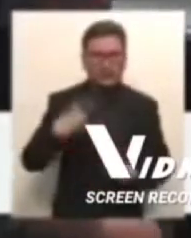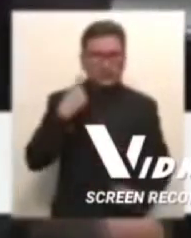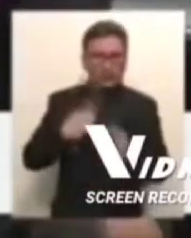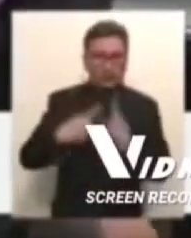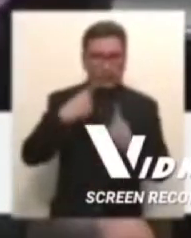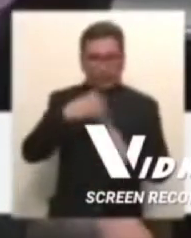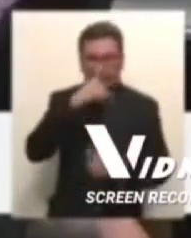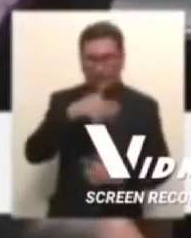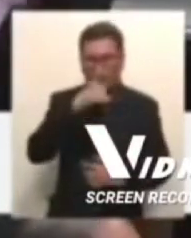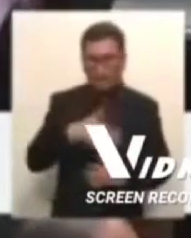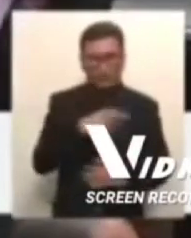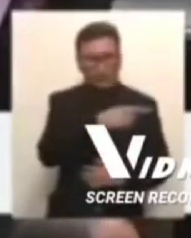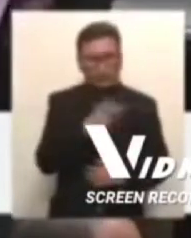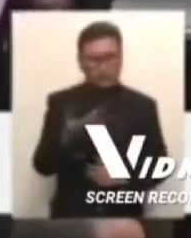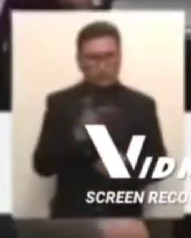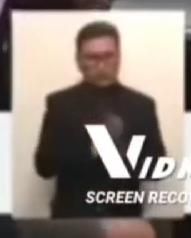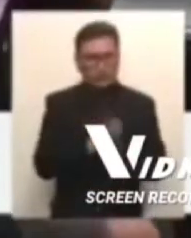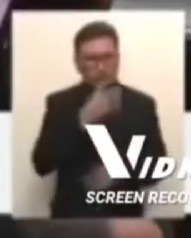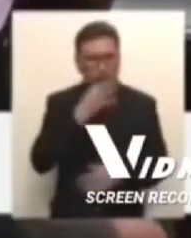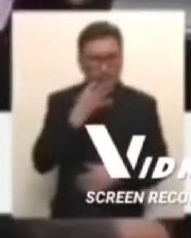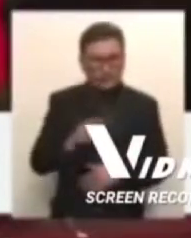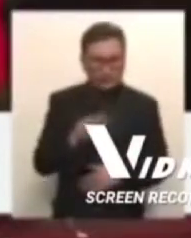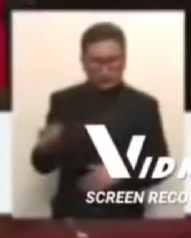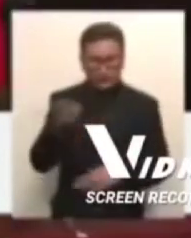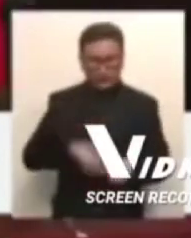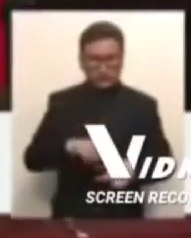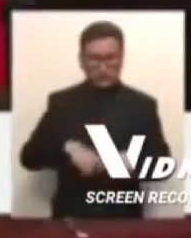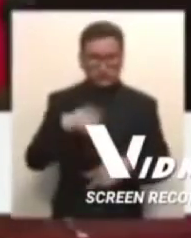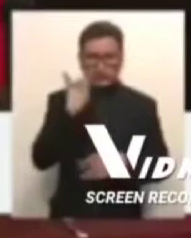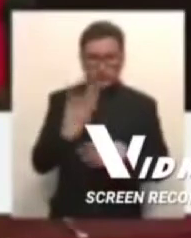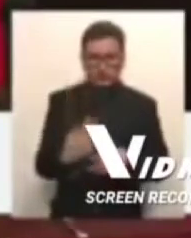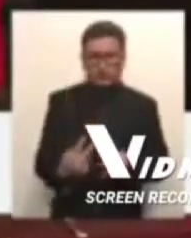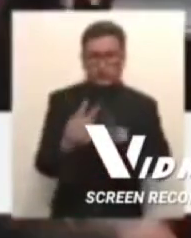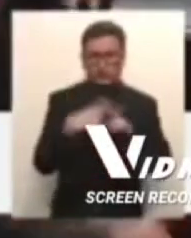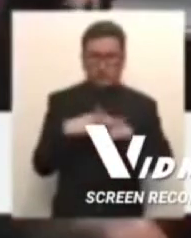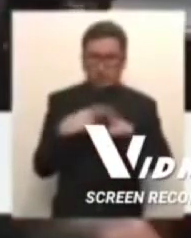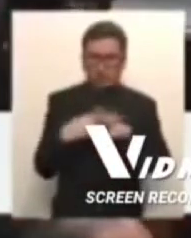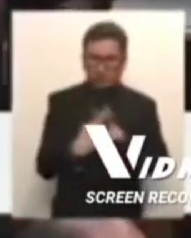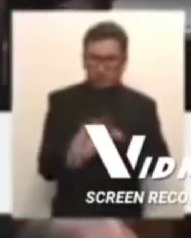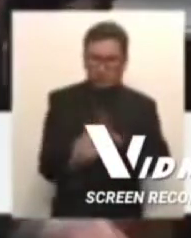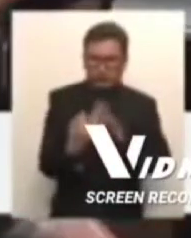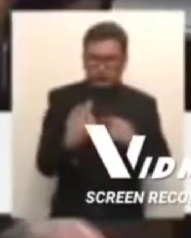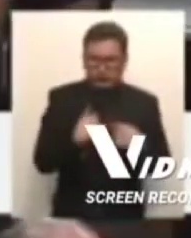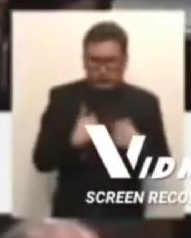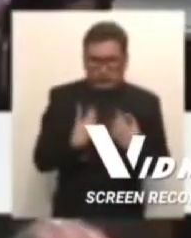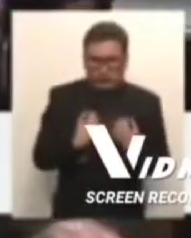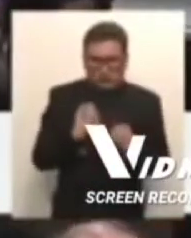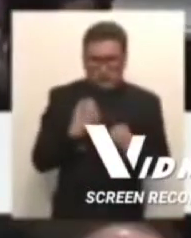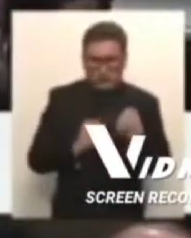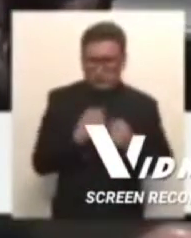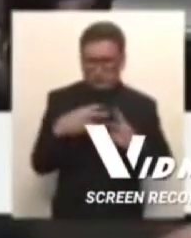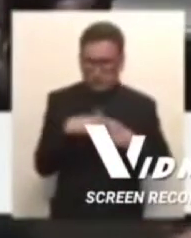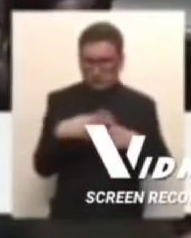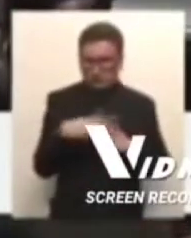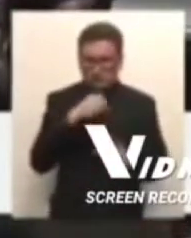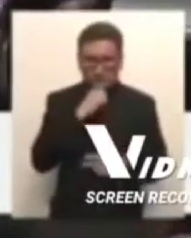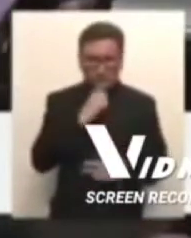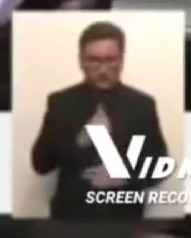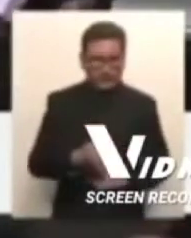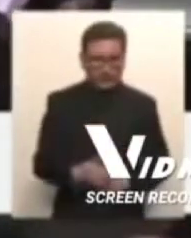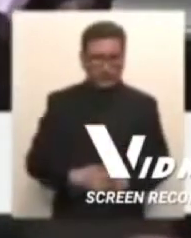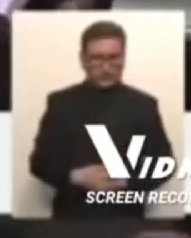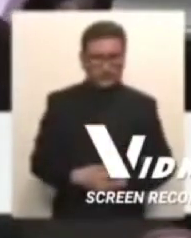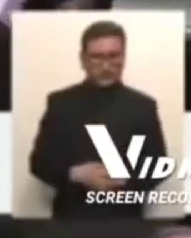y usted ni siquiera le pide que vaya a su lugar. Me viene a retar a golpes y yo no voy a resolver a golpes una